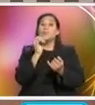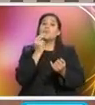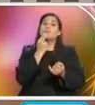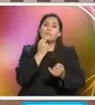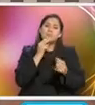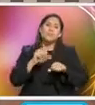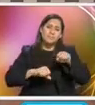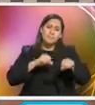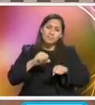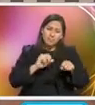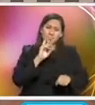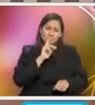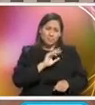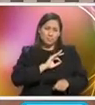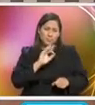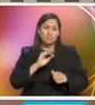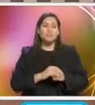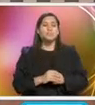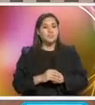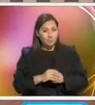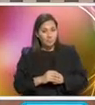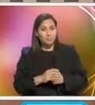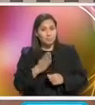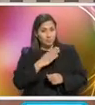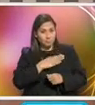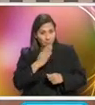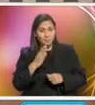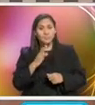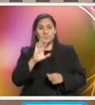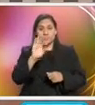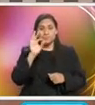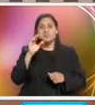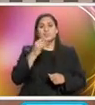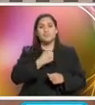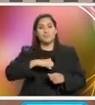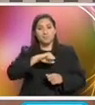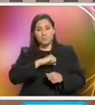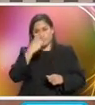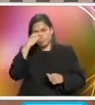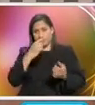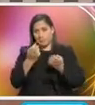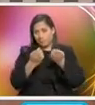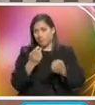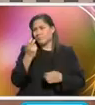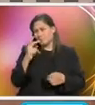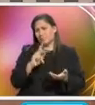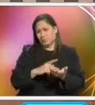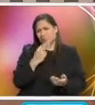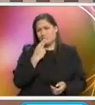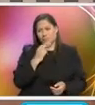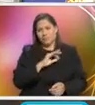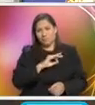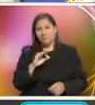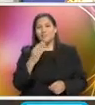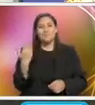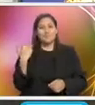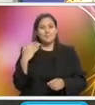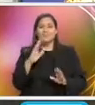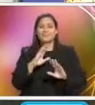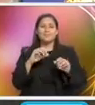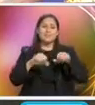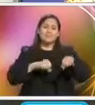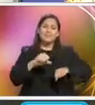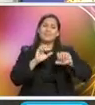por ejemplo, que es una opción muy buena y saludable también para hacer ejercicio. Hay que retomarla, la verdad. Yo hace un ratito que la dejé,